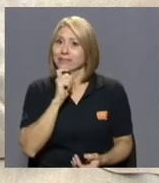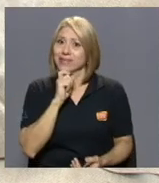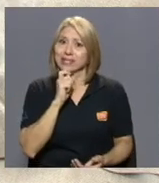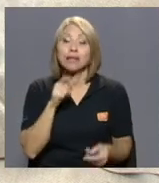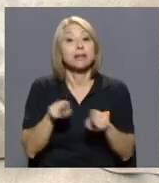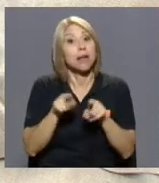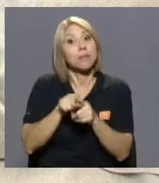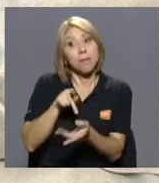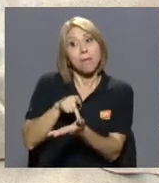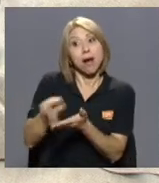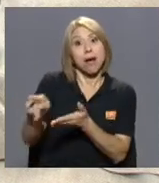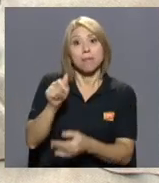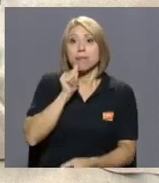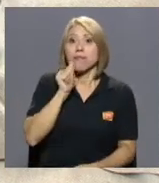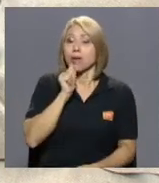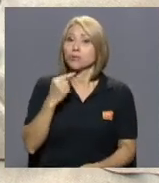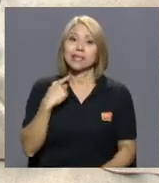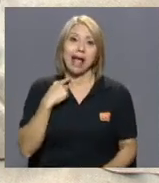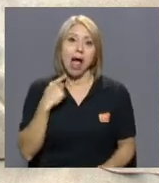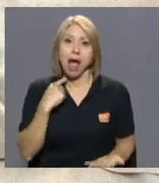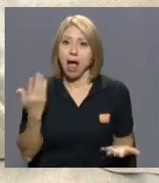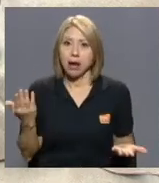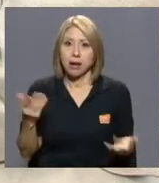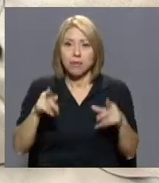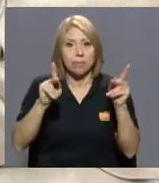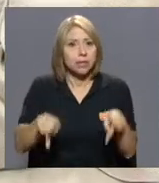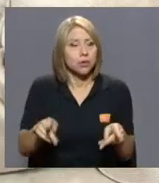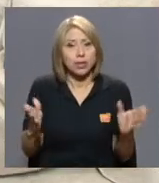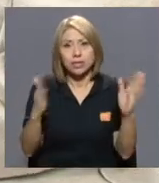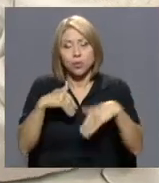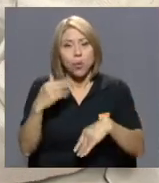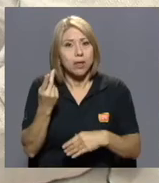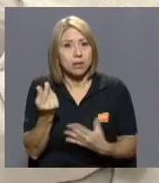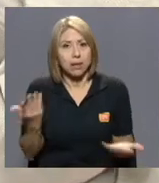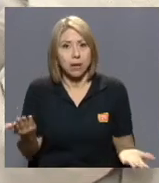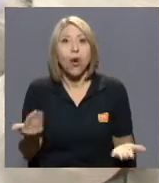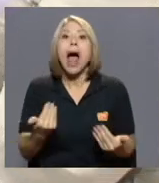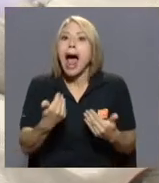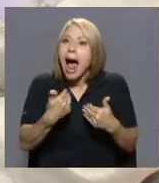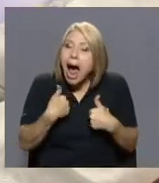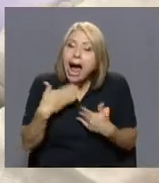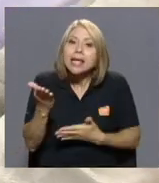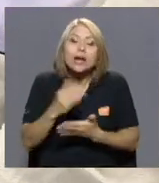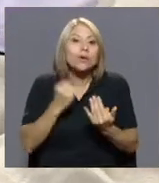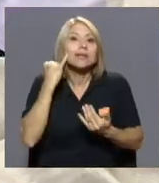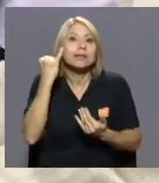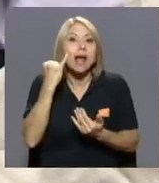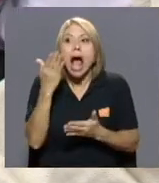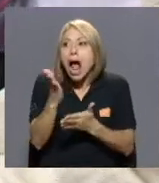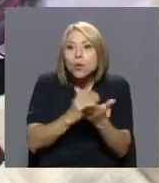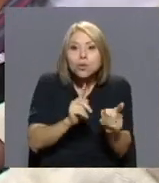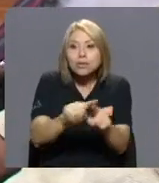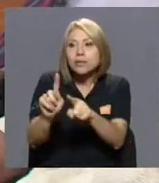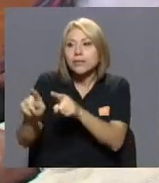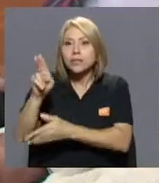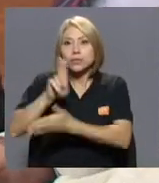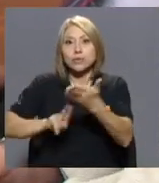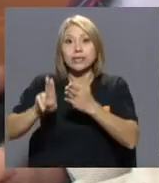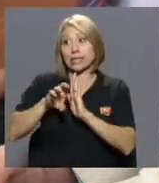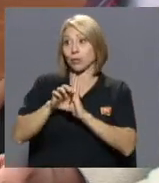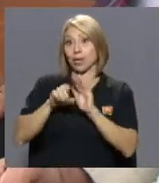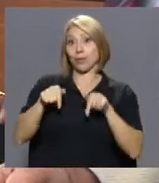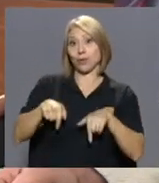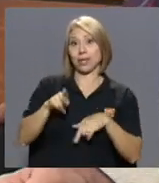es caro para poblaciones que no tienen dinero. Hay algunas iniciativas, digamos, hay universidades, incluyendo la Universidad de Costa Rica, que tienen centros